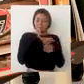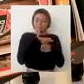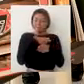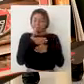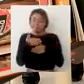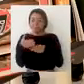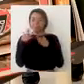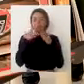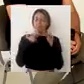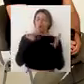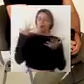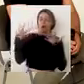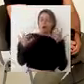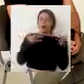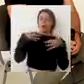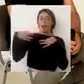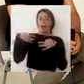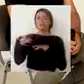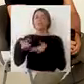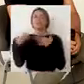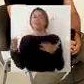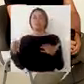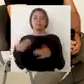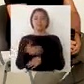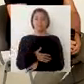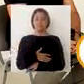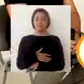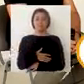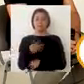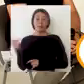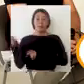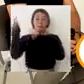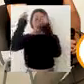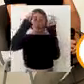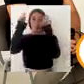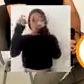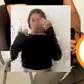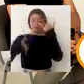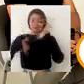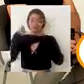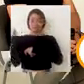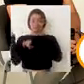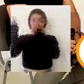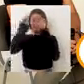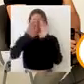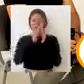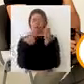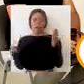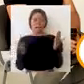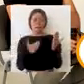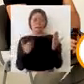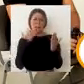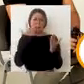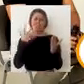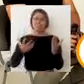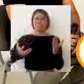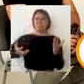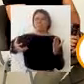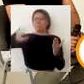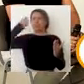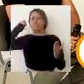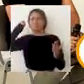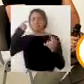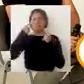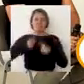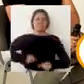este conversatorio. El juego de rol está basado en las lecturas de grandes libros épicos como El Señor de los